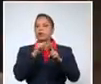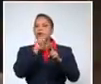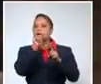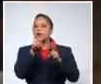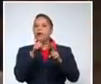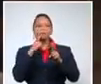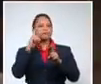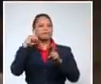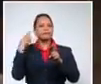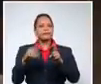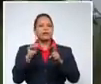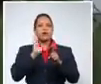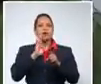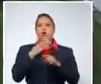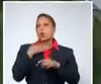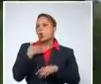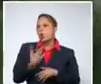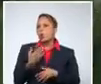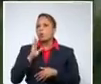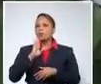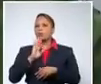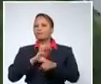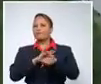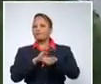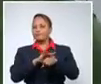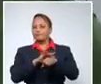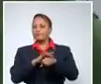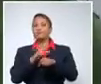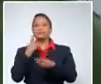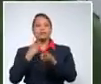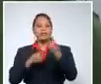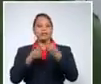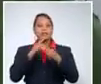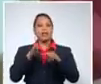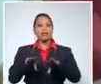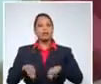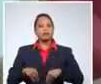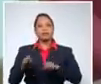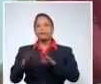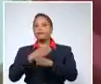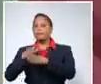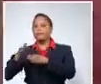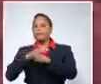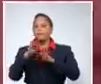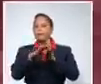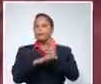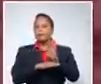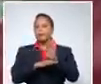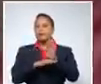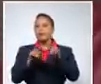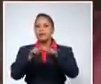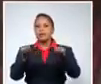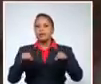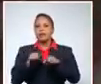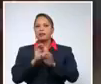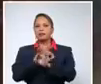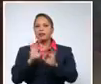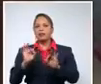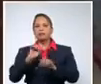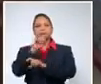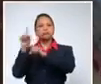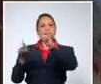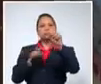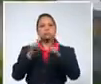fuente de infección a partir de la adopción de medidas organizativas en las áreas de salud y del perfeccionamiento de las encuestas